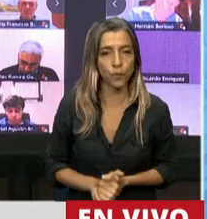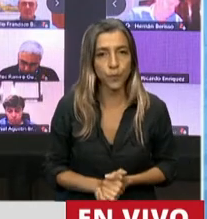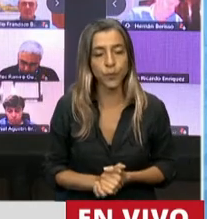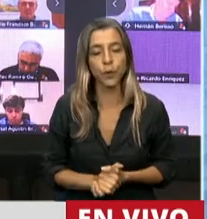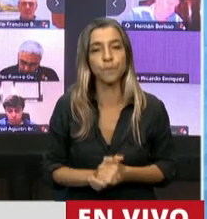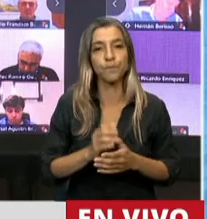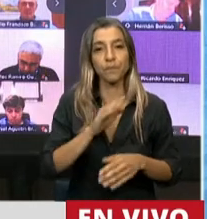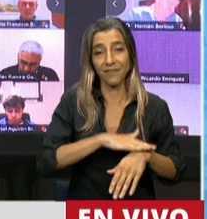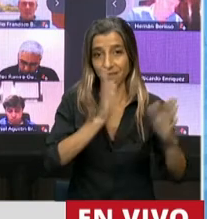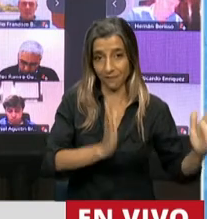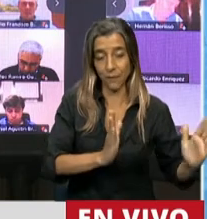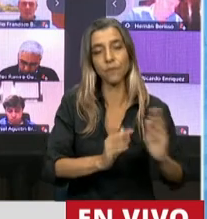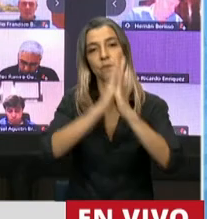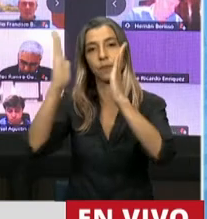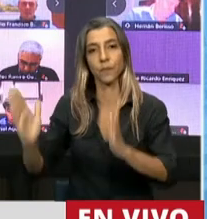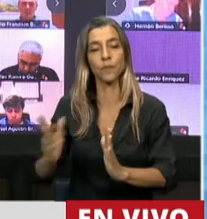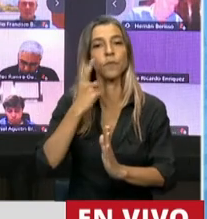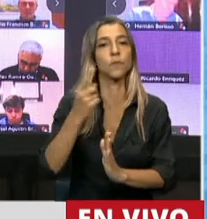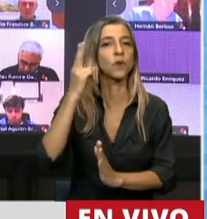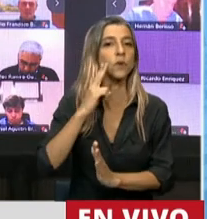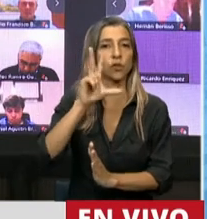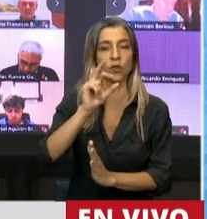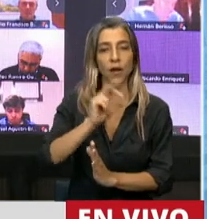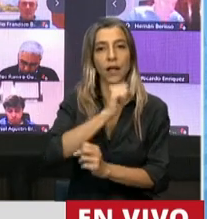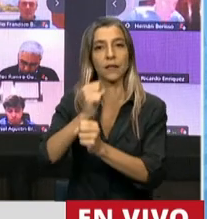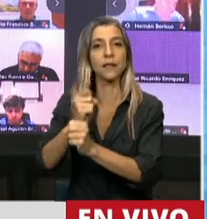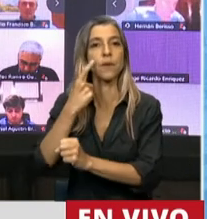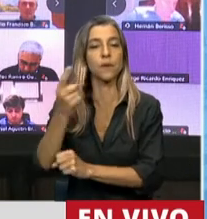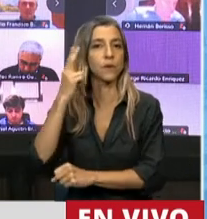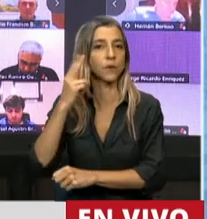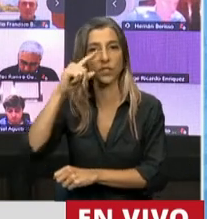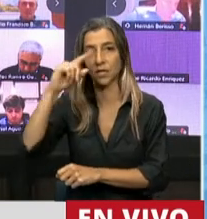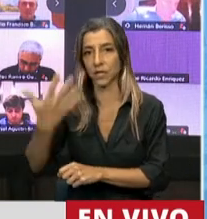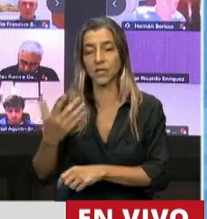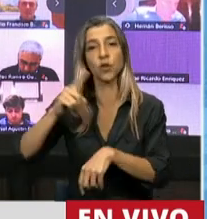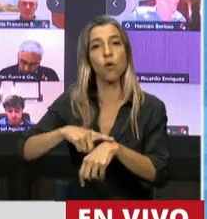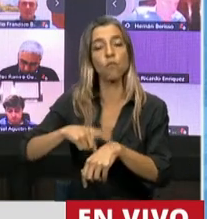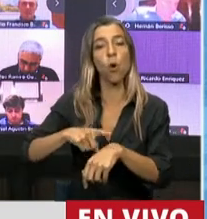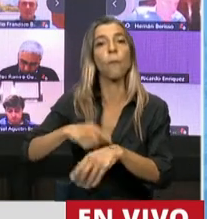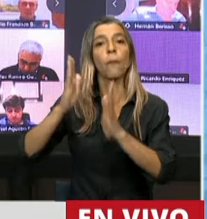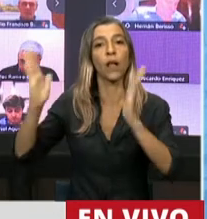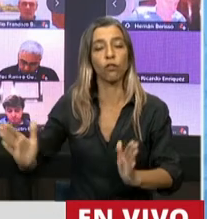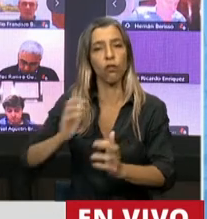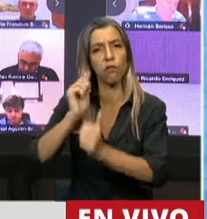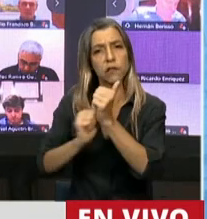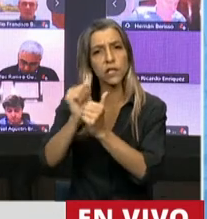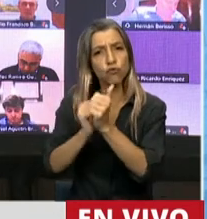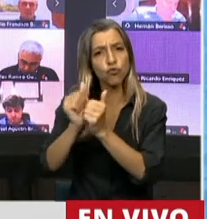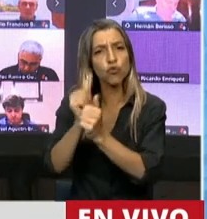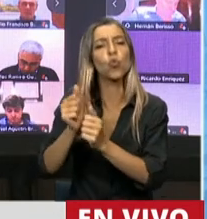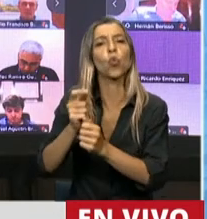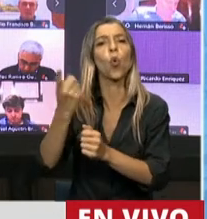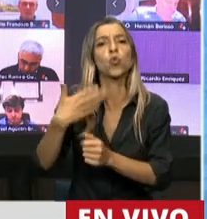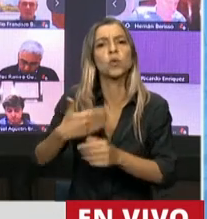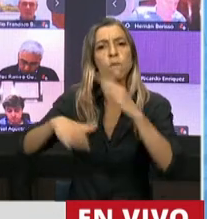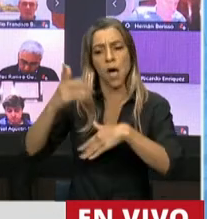desde 1930 a 1975, lo que podemos llamar el periodo de la industrialización sustitutiva, es un periodo que la Argentina